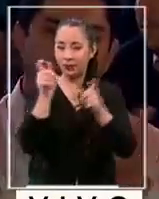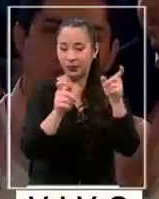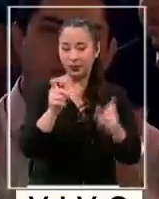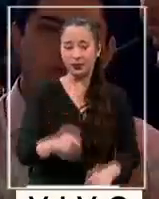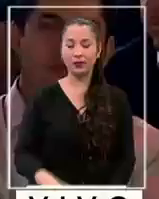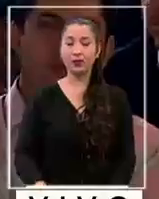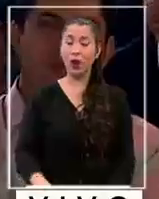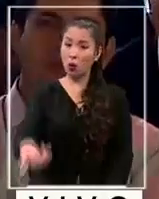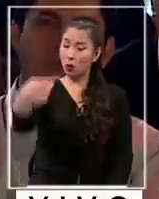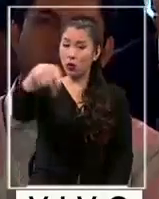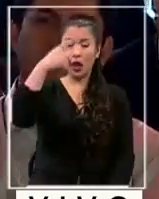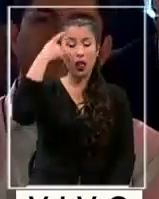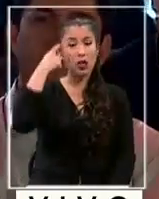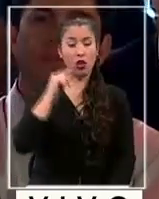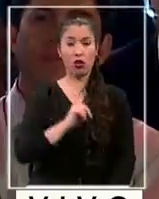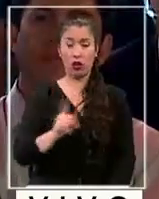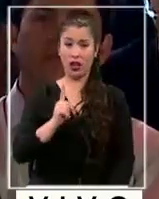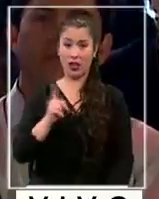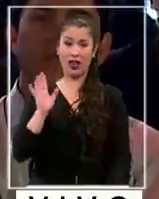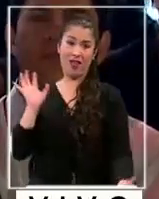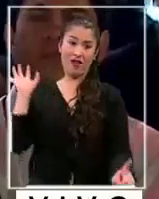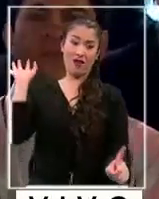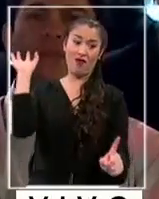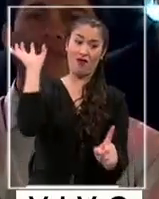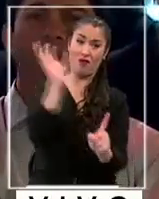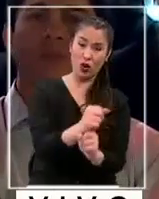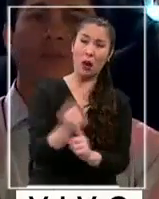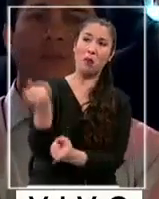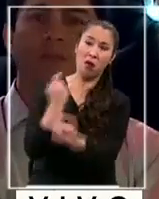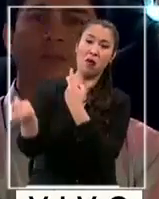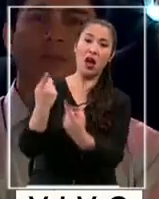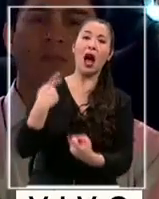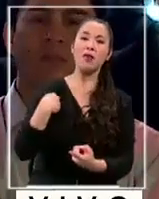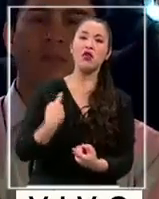Aunque no lo crean, el bullying me hace cada día más fuerte.